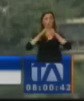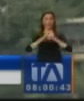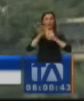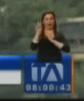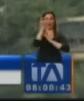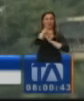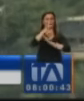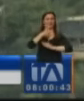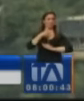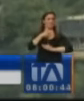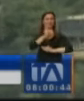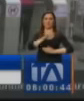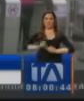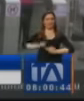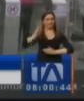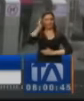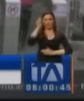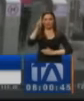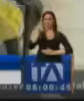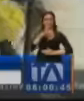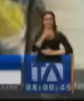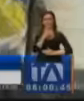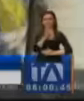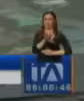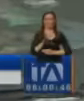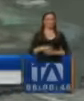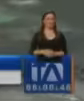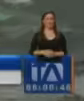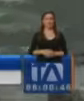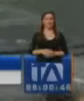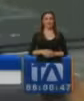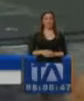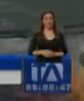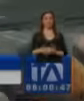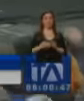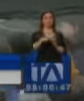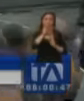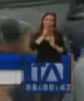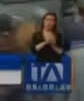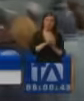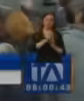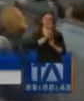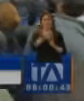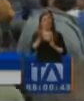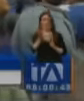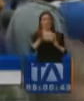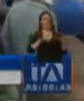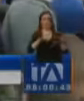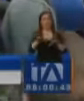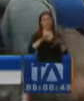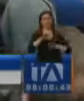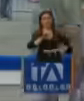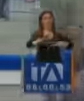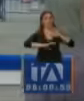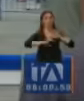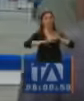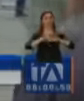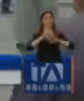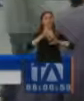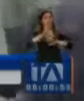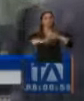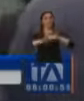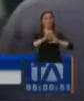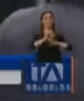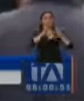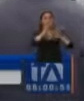todas maneras se ha minimizado, evidentemente, el impacto sobre... Bueno, hablamos solo del sector del condado. El sector, ¿no?, del